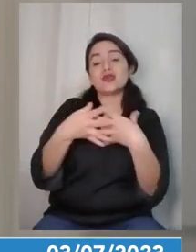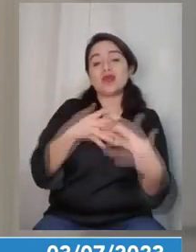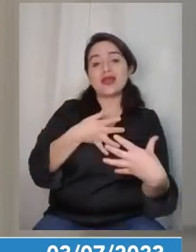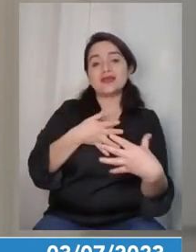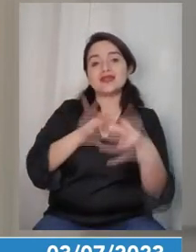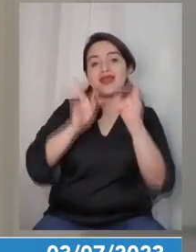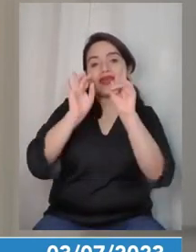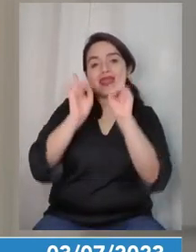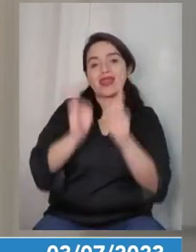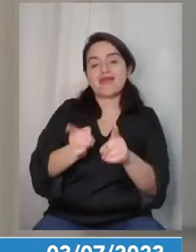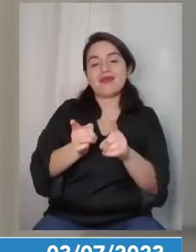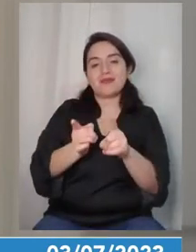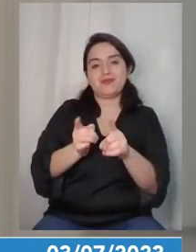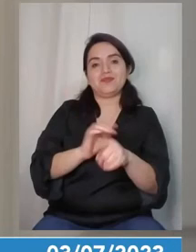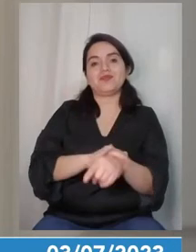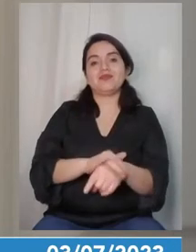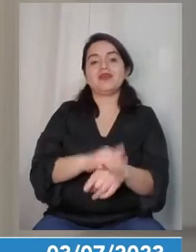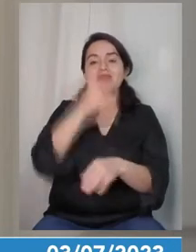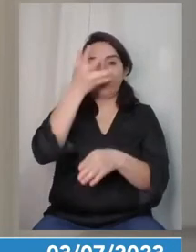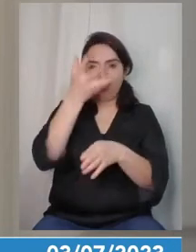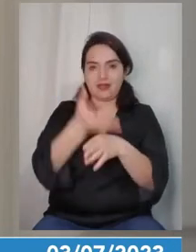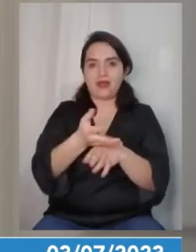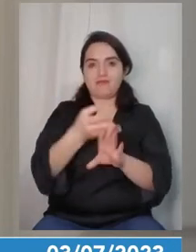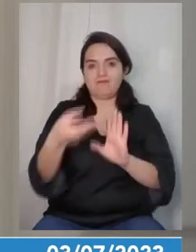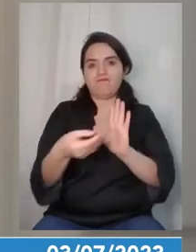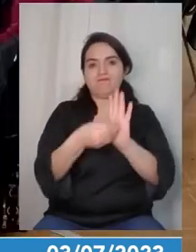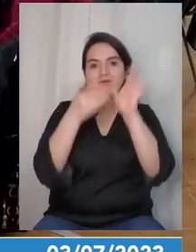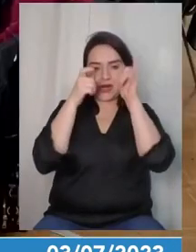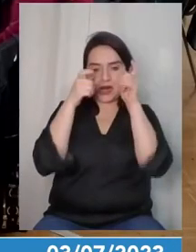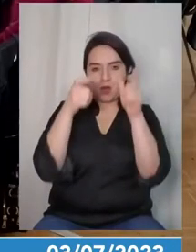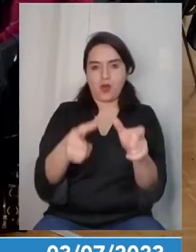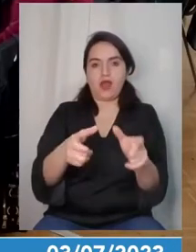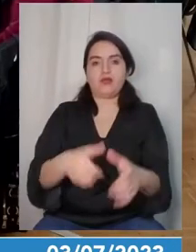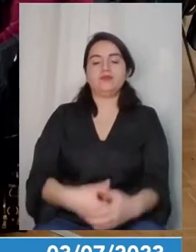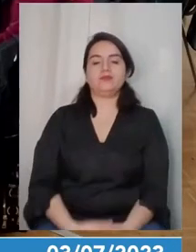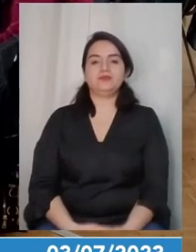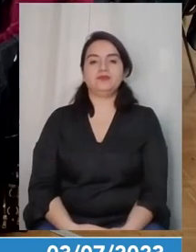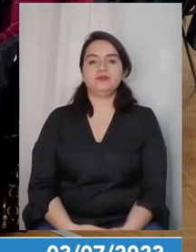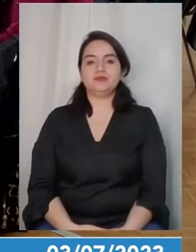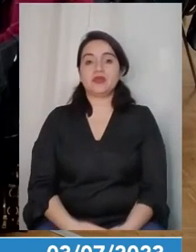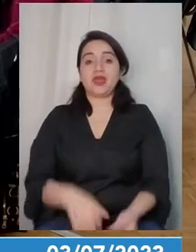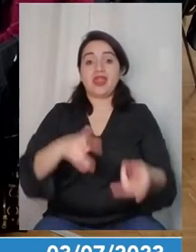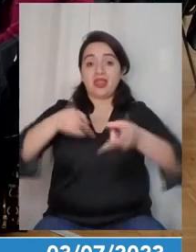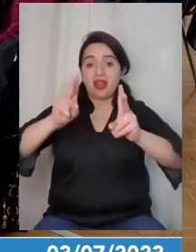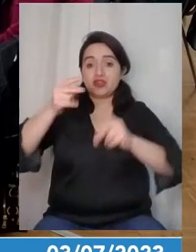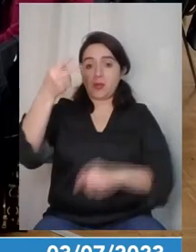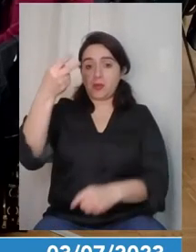quizás estar regulados y no en el derecho de propiedad, ¿no es cierto? Porque